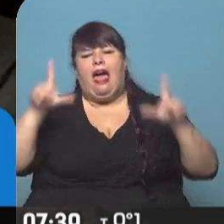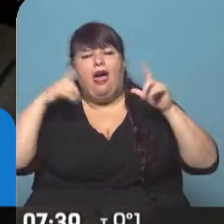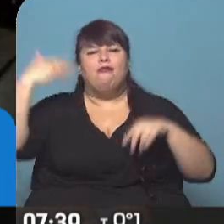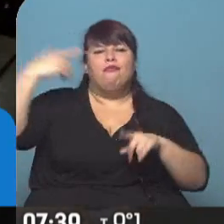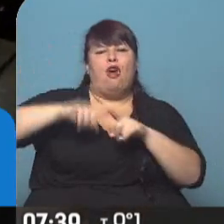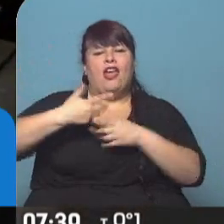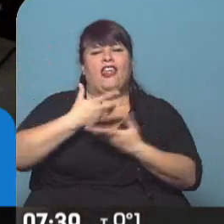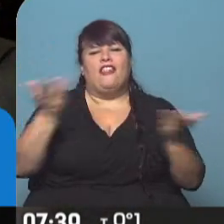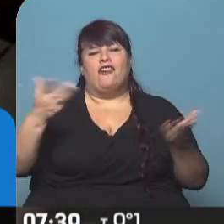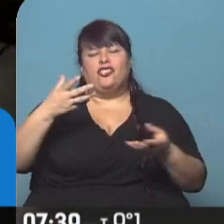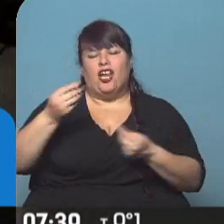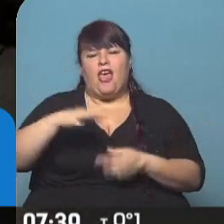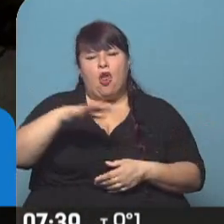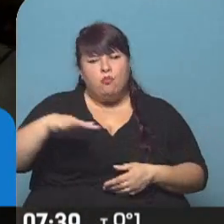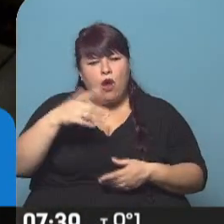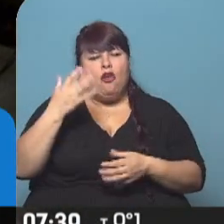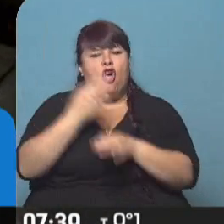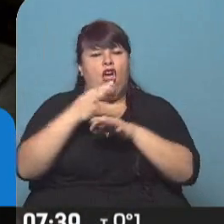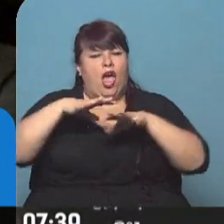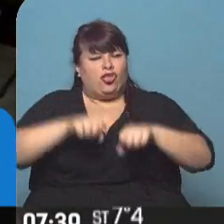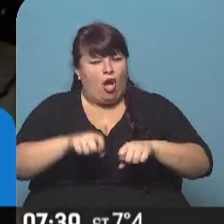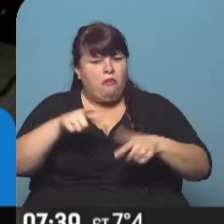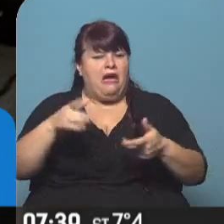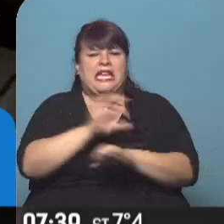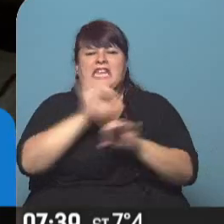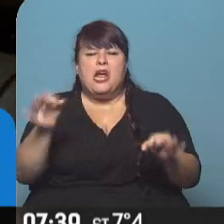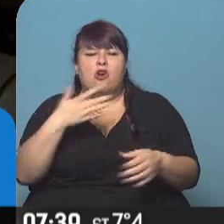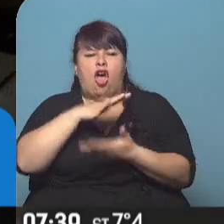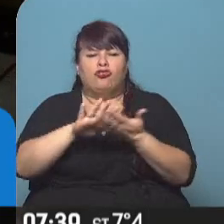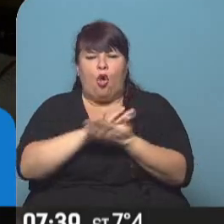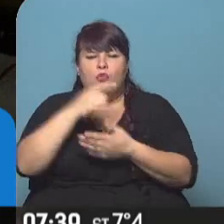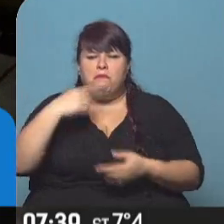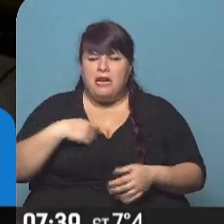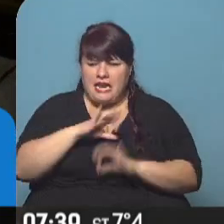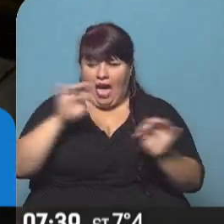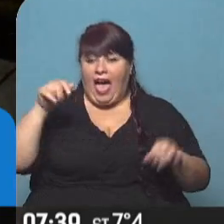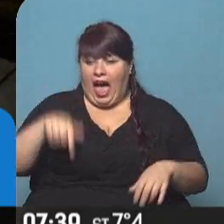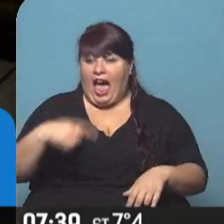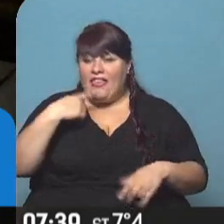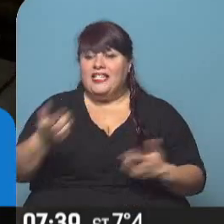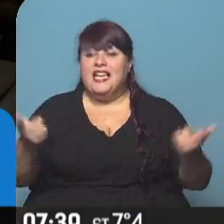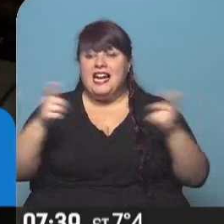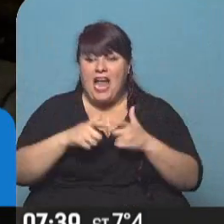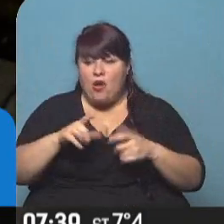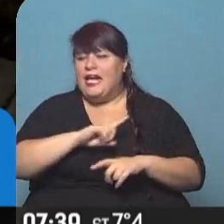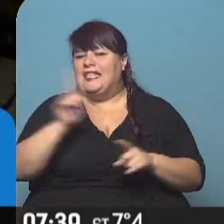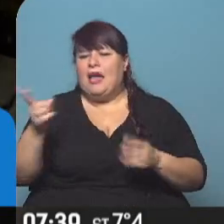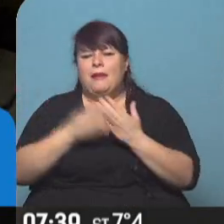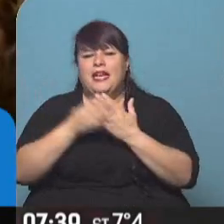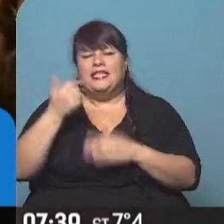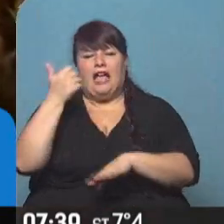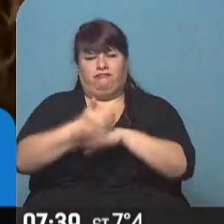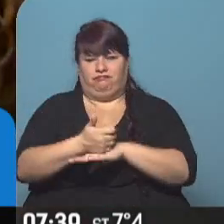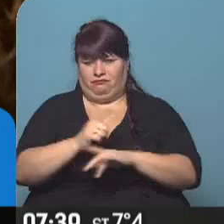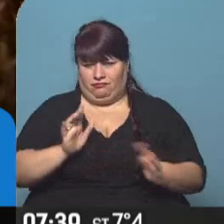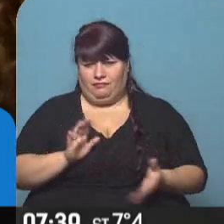político en la Defensoría del Pueblo con la presión de los colegios tomados, en el cual no hubo ningún tipo de respuesta, y ahora, cuando nos plantearon estas reuniones por regiones, ni siquiera la ministra Acuña se está haciendo